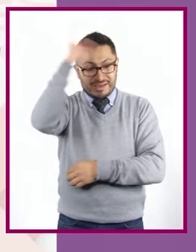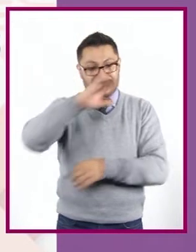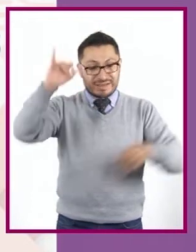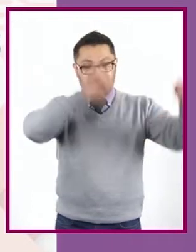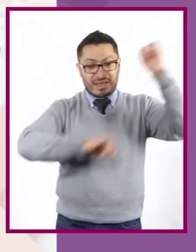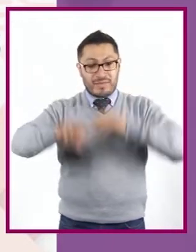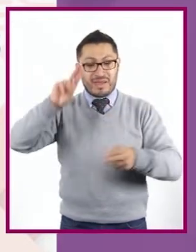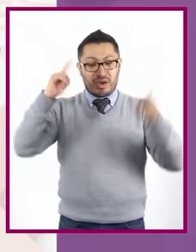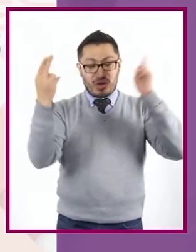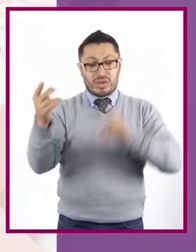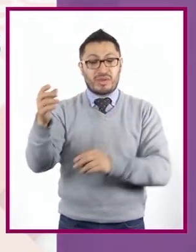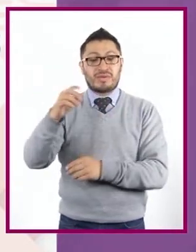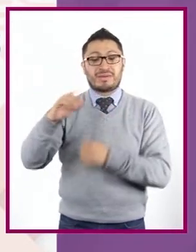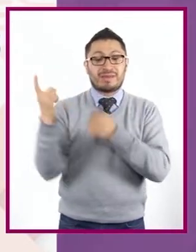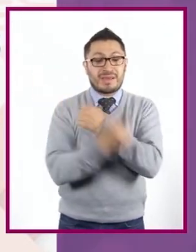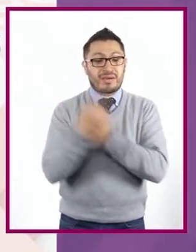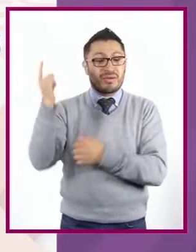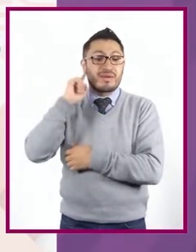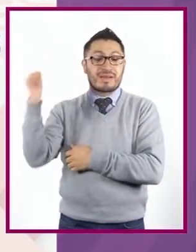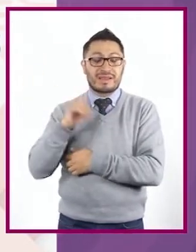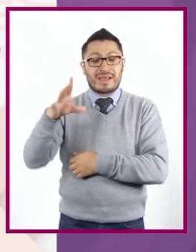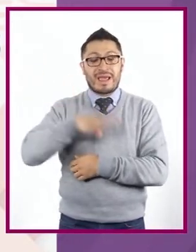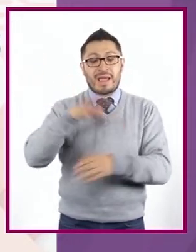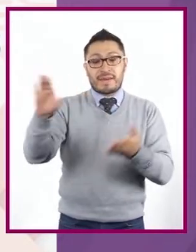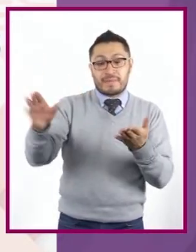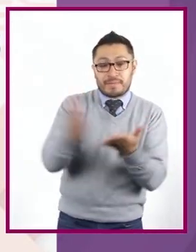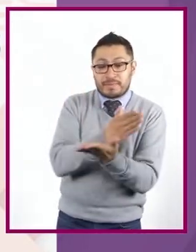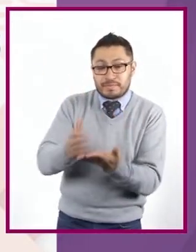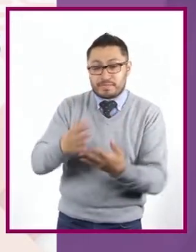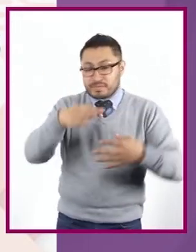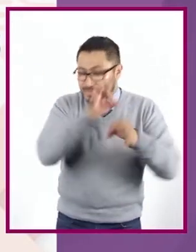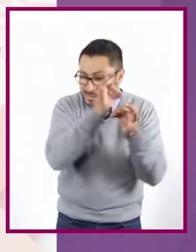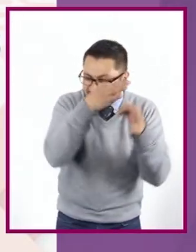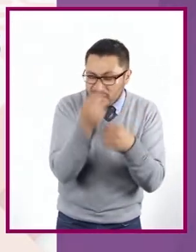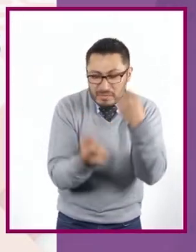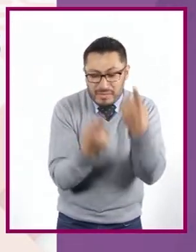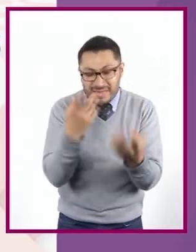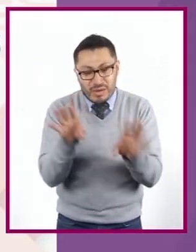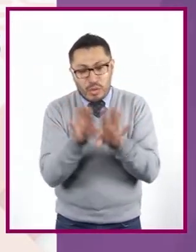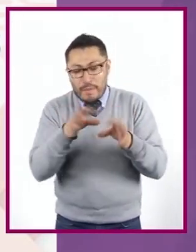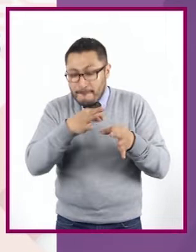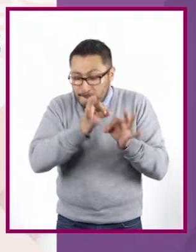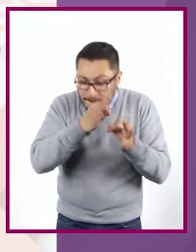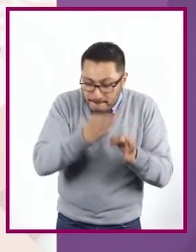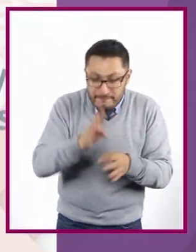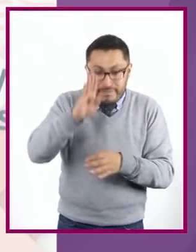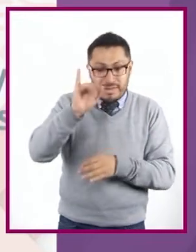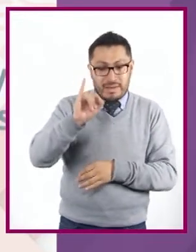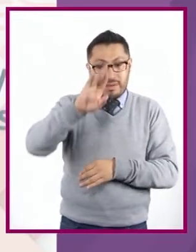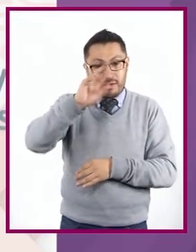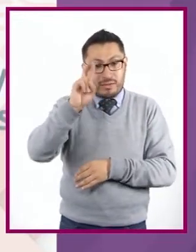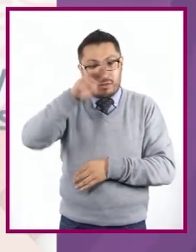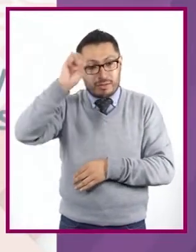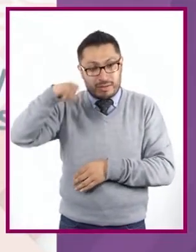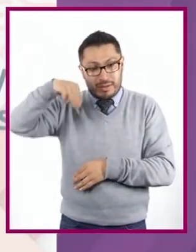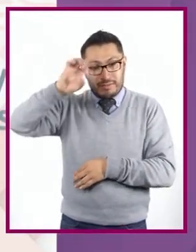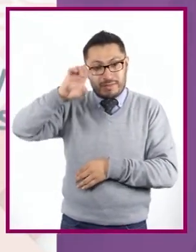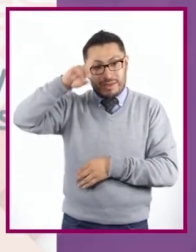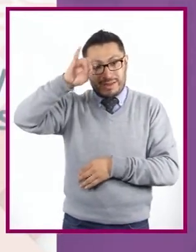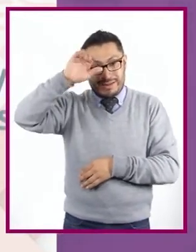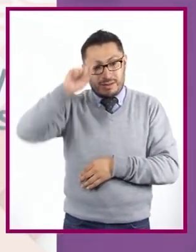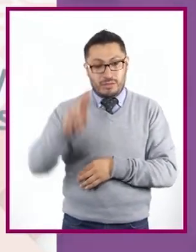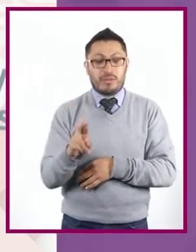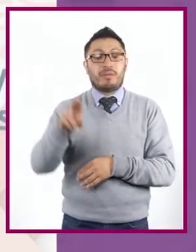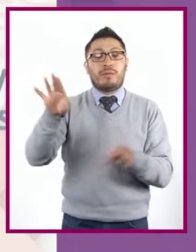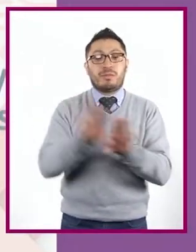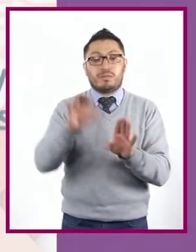Zacatecas ha aislado y caracterizado algunos microorganismos como potencial biorremediador que